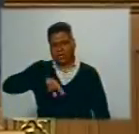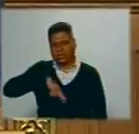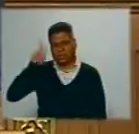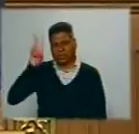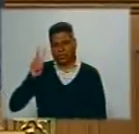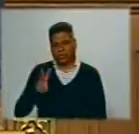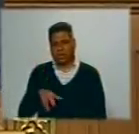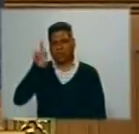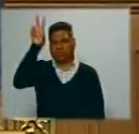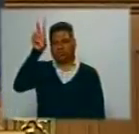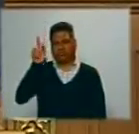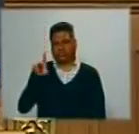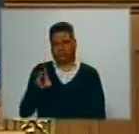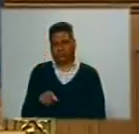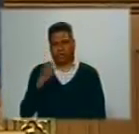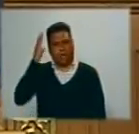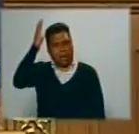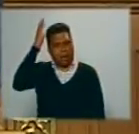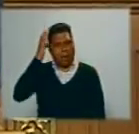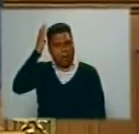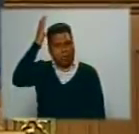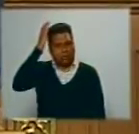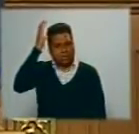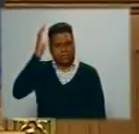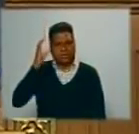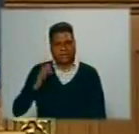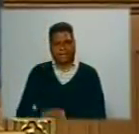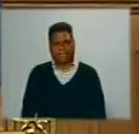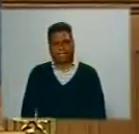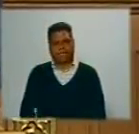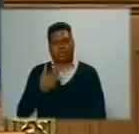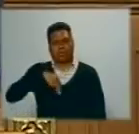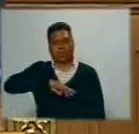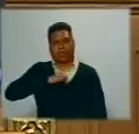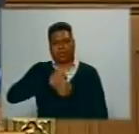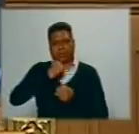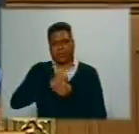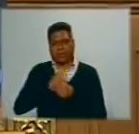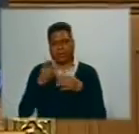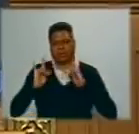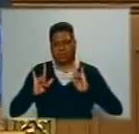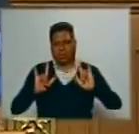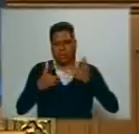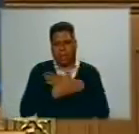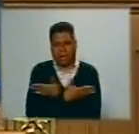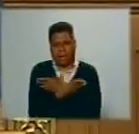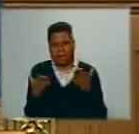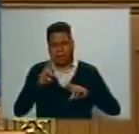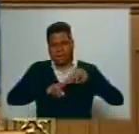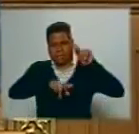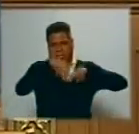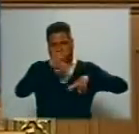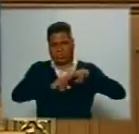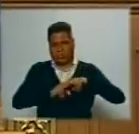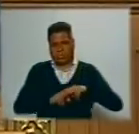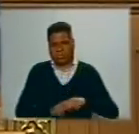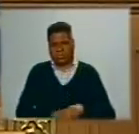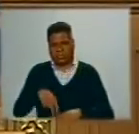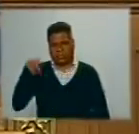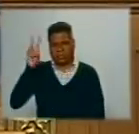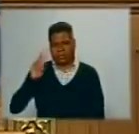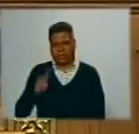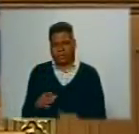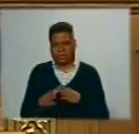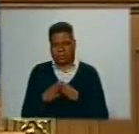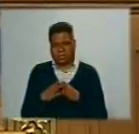los días, con nuestra conciencia, con nuestro trabajo y con nuestro amor, a seguir construyendo la Venezuela de todos